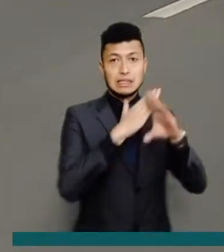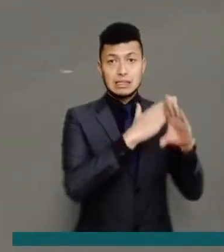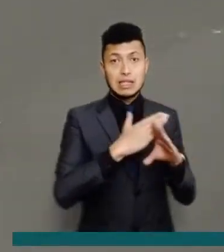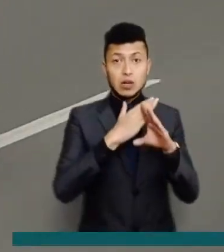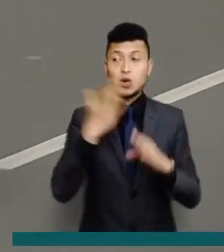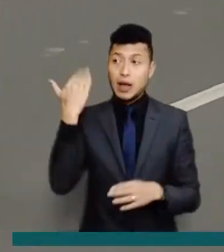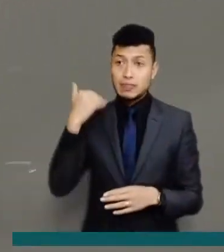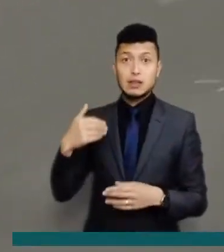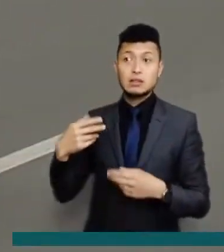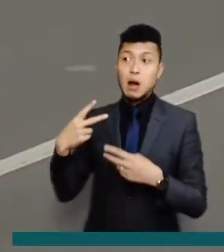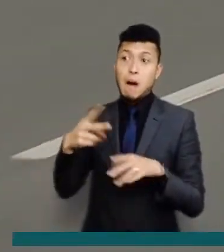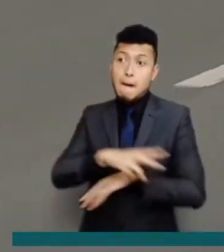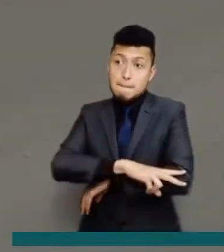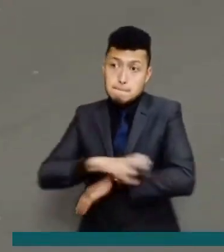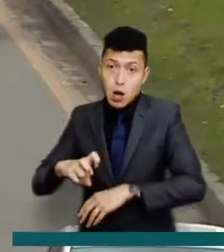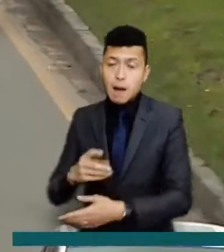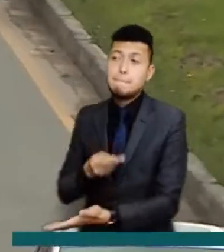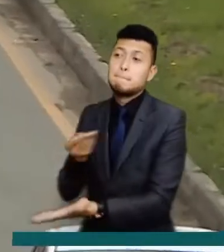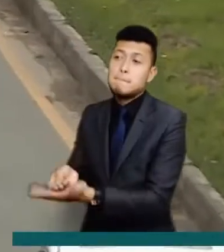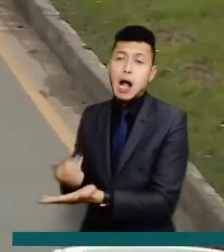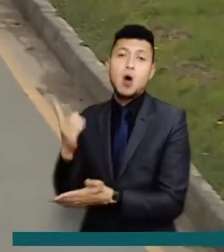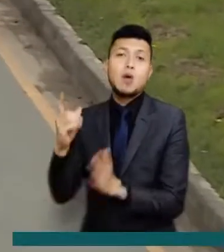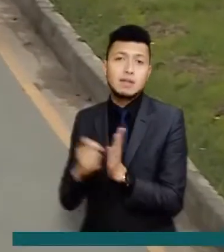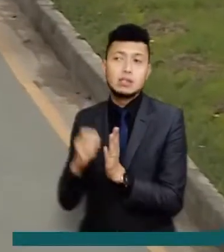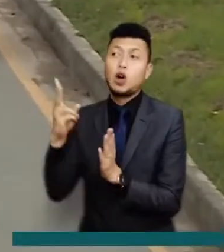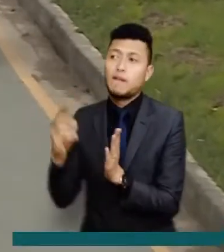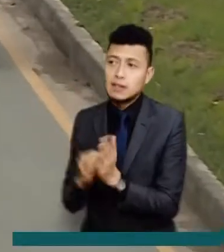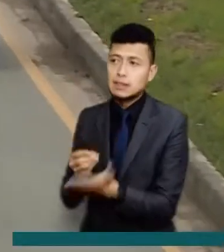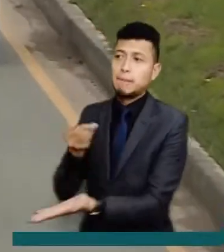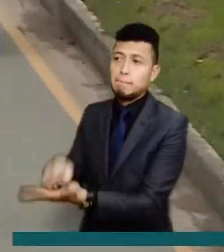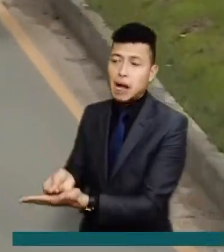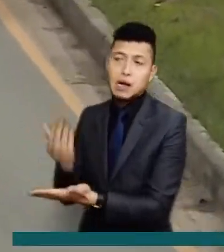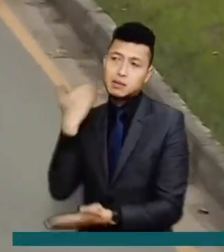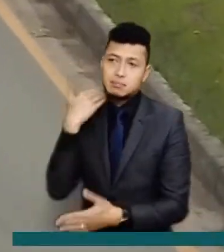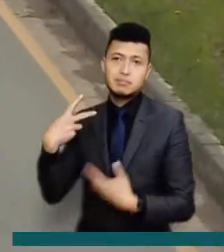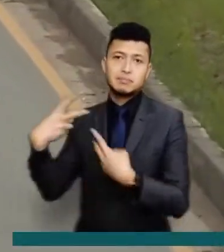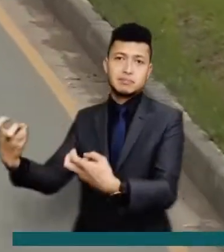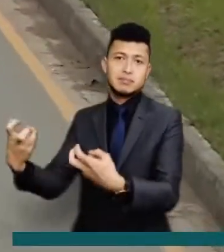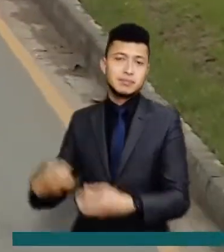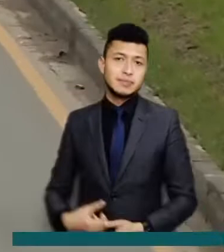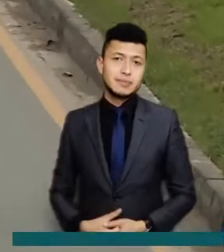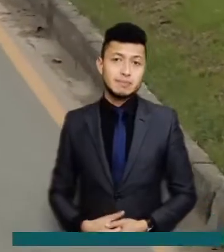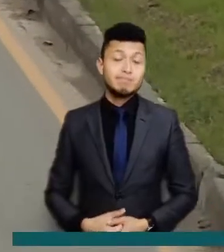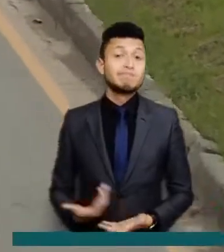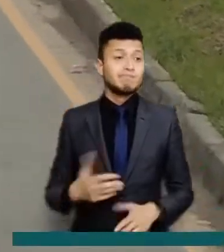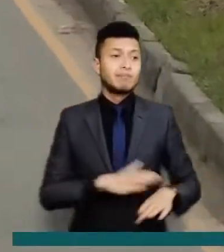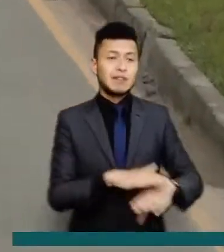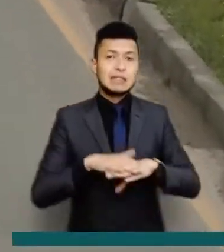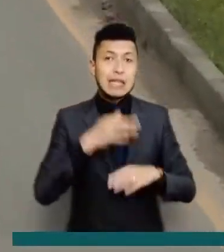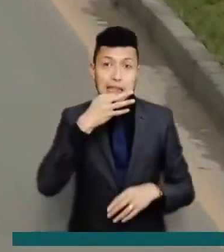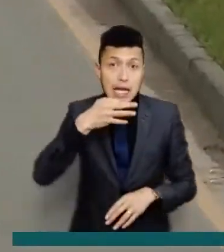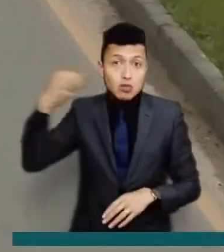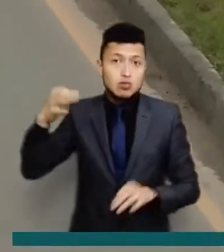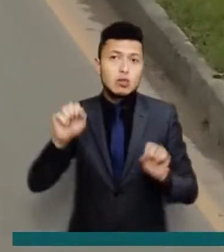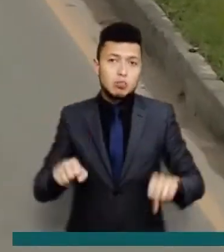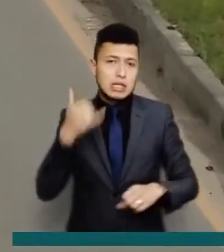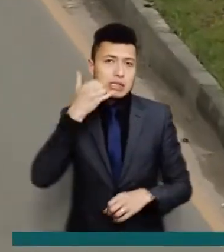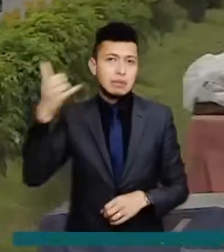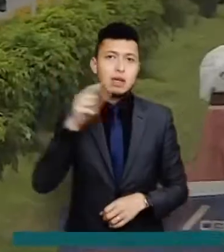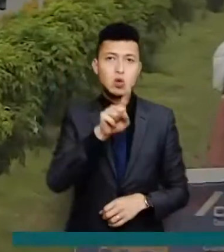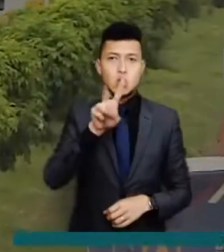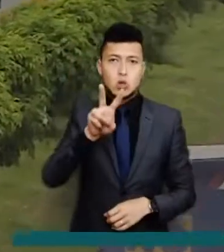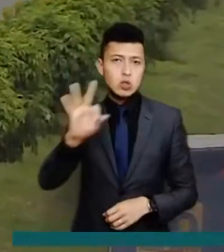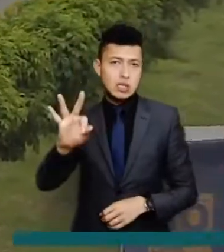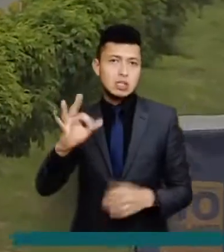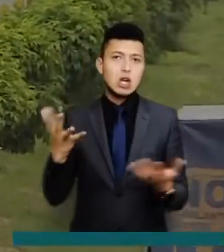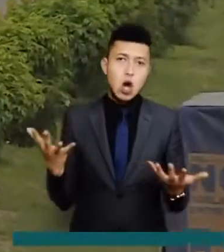pagué uno o dos veces el rescate. La policía del departamento solicita a la ciudadanía denunciar este tipo de hechos delincuenciales a través de la línea 123